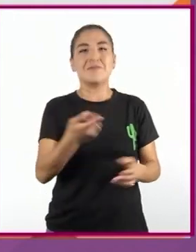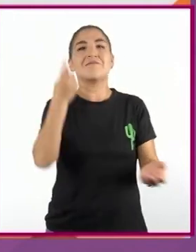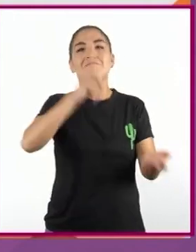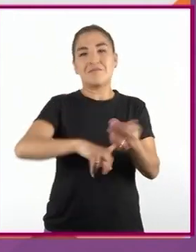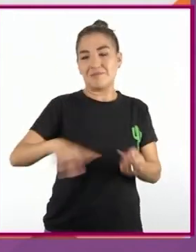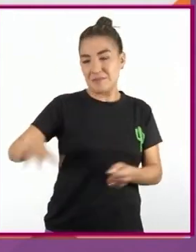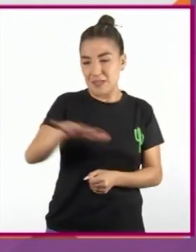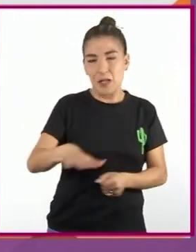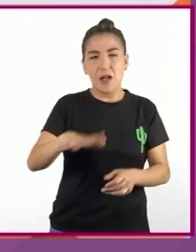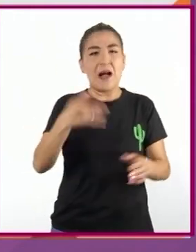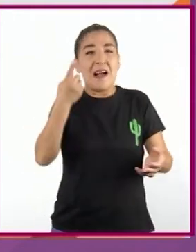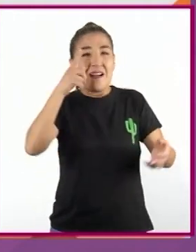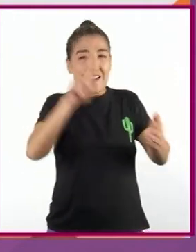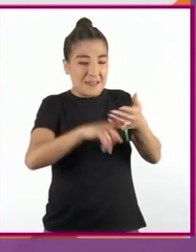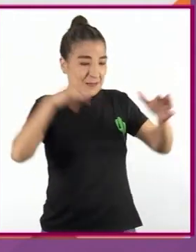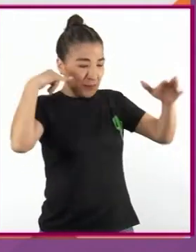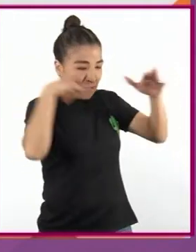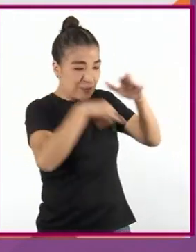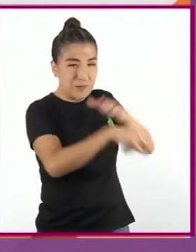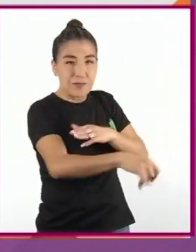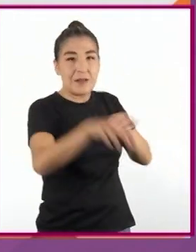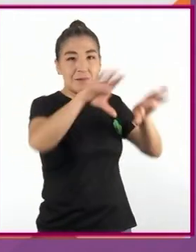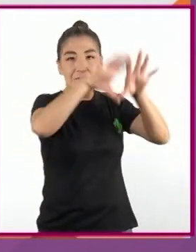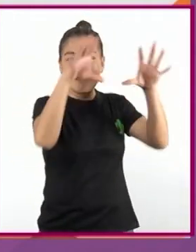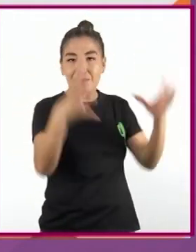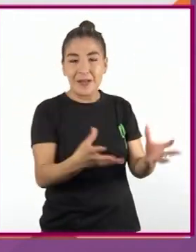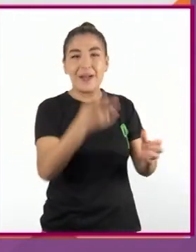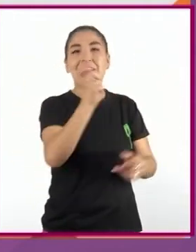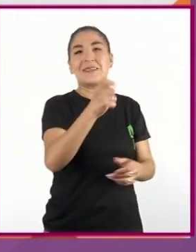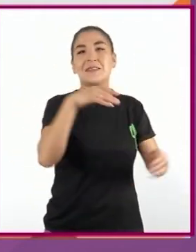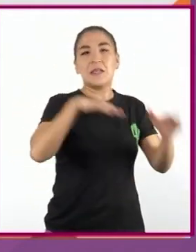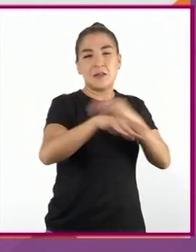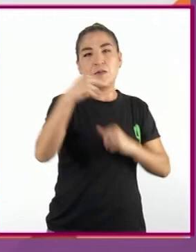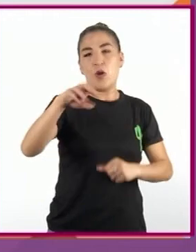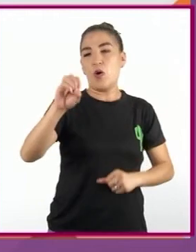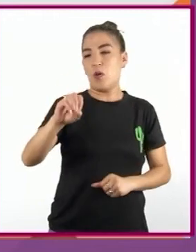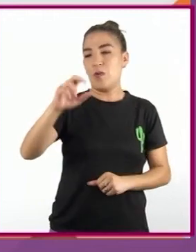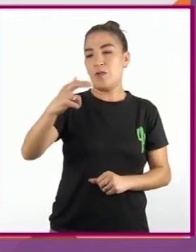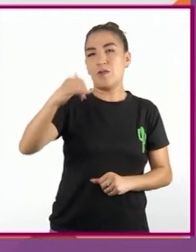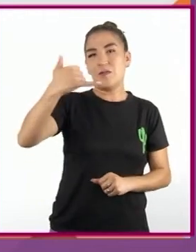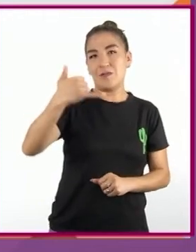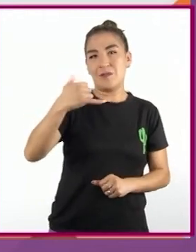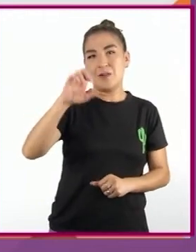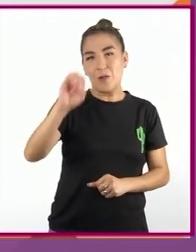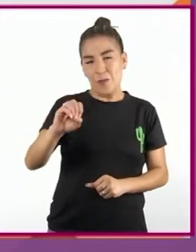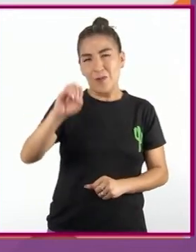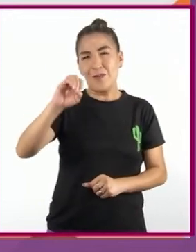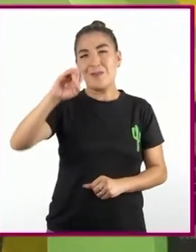de un yacimiento cercano a la ciudad, denominado como Oyameles, Zaragoza.